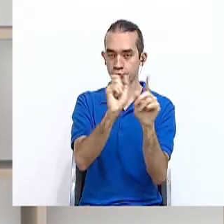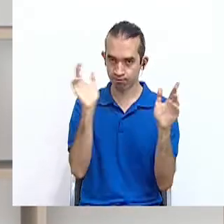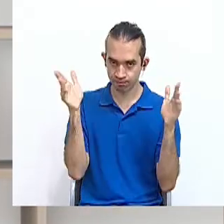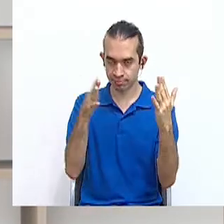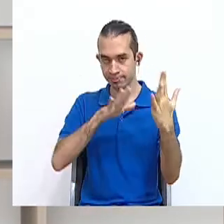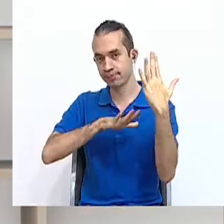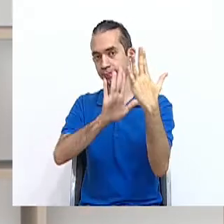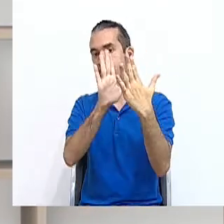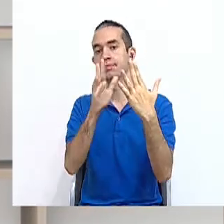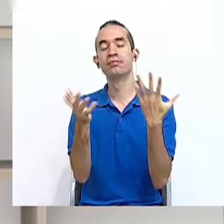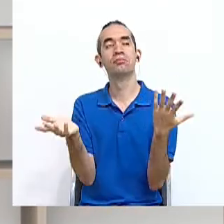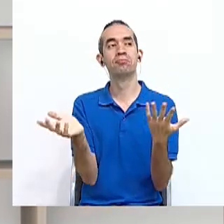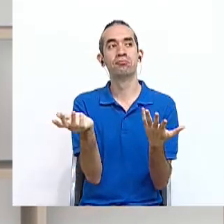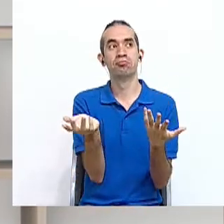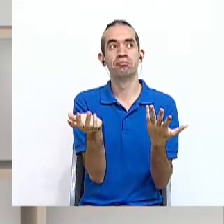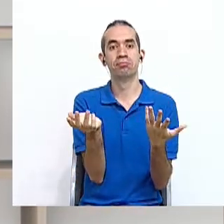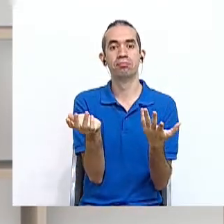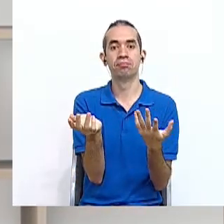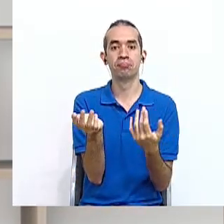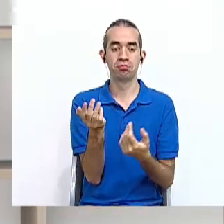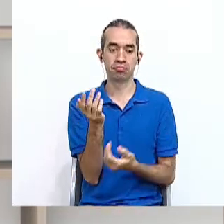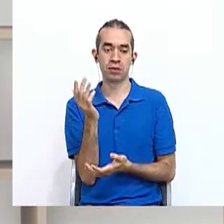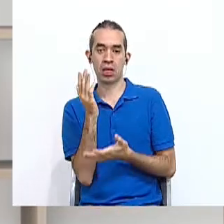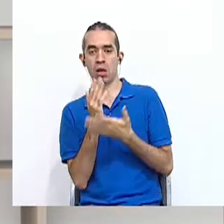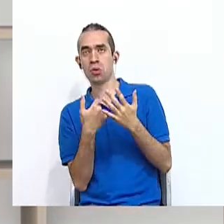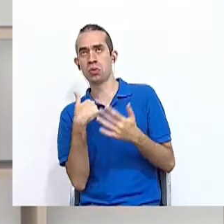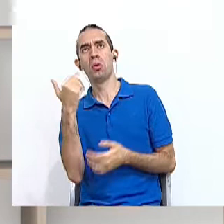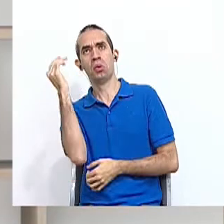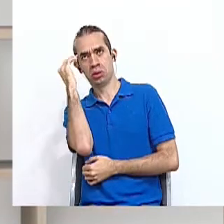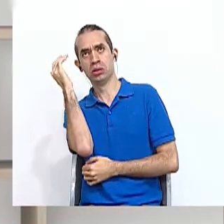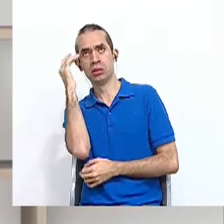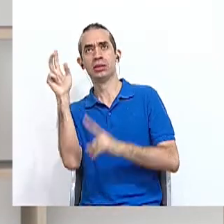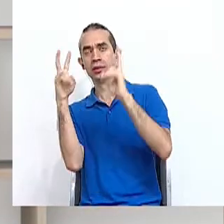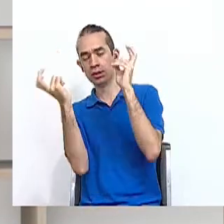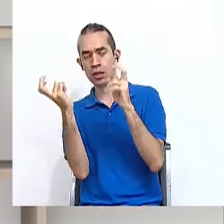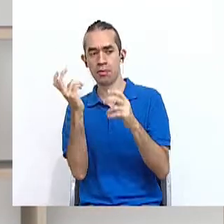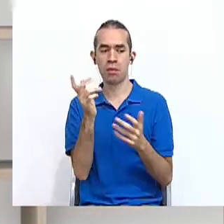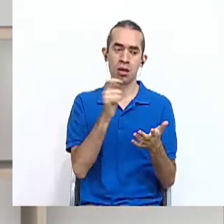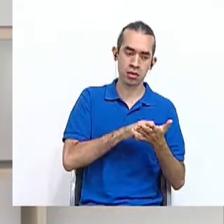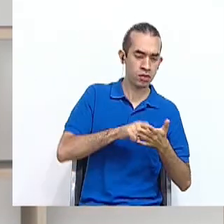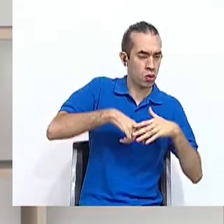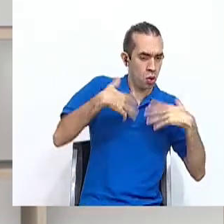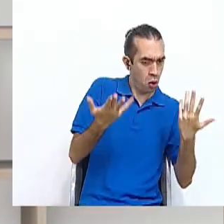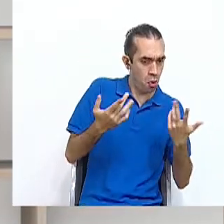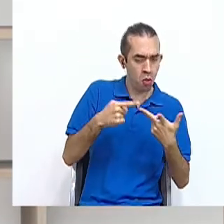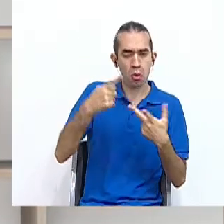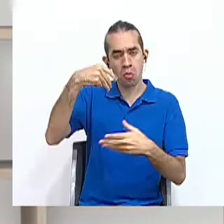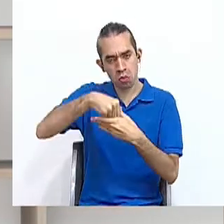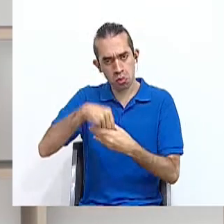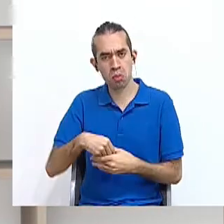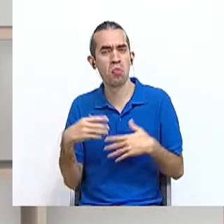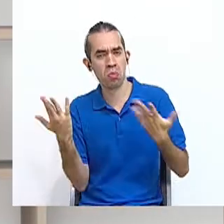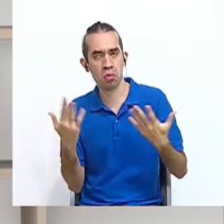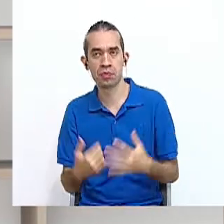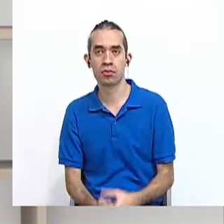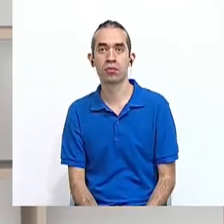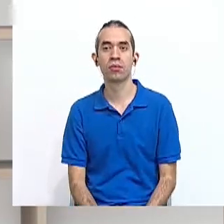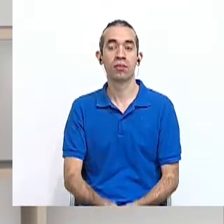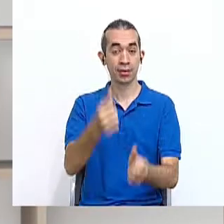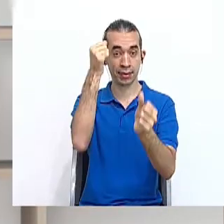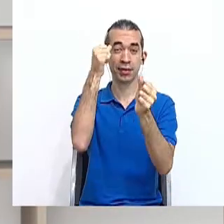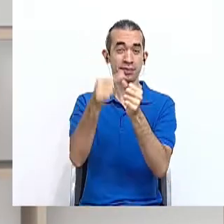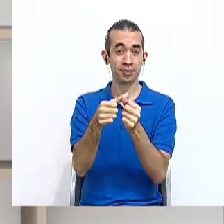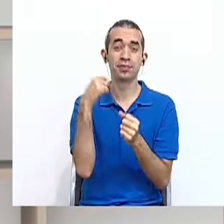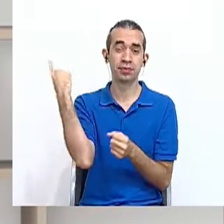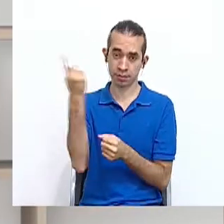enfrentar, tanto qué sé del tema, cómo lo voy a escribir y qué elementos lo componen. Recuerden que